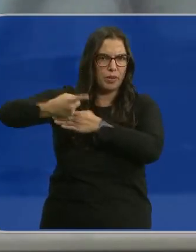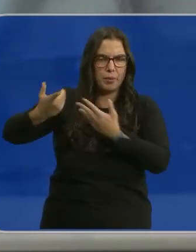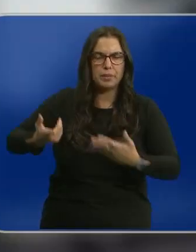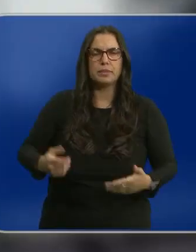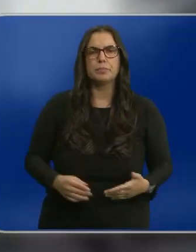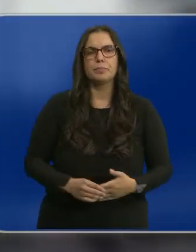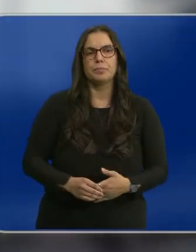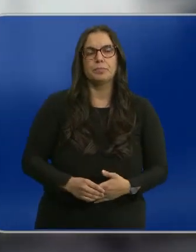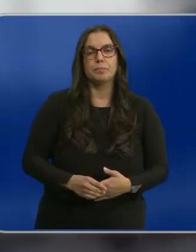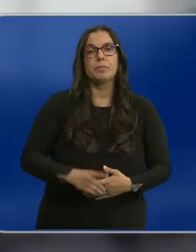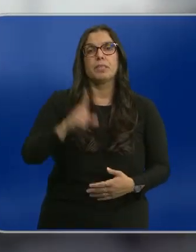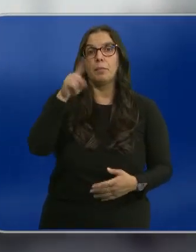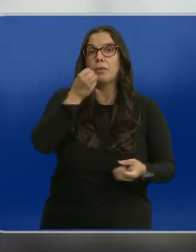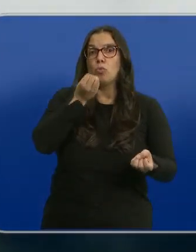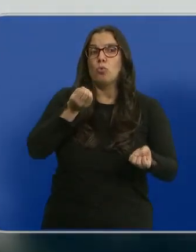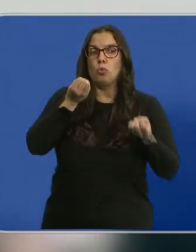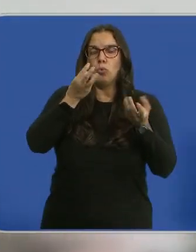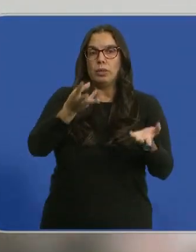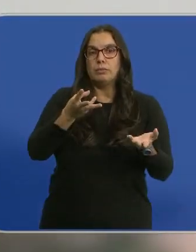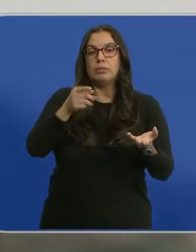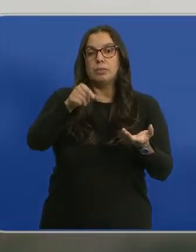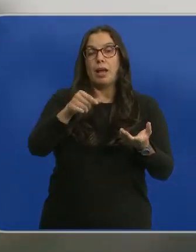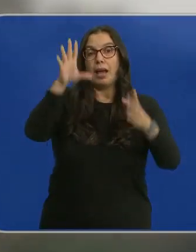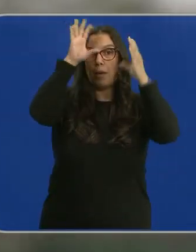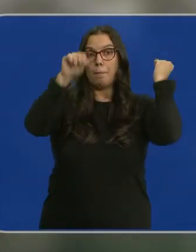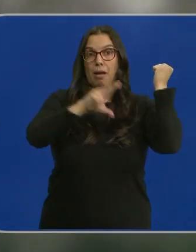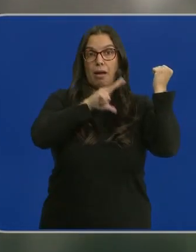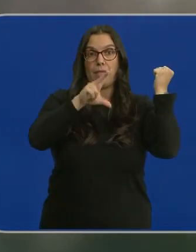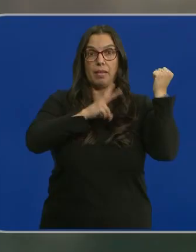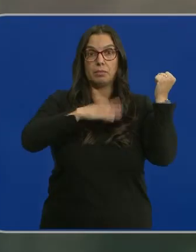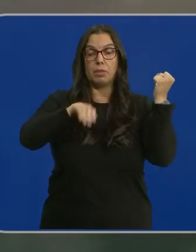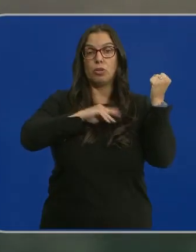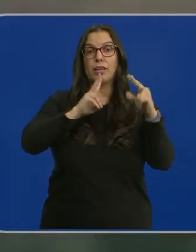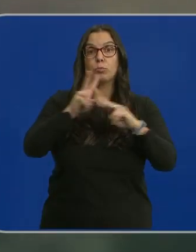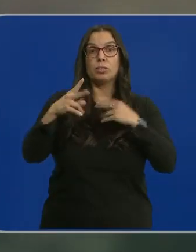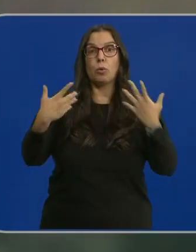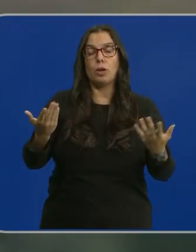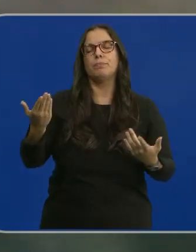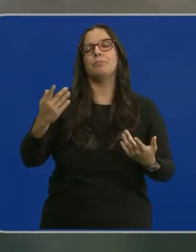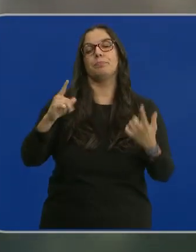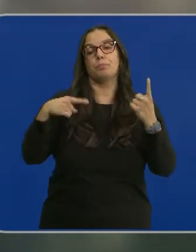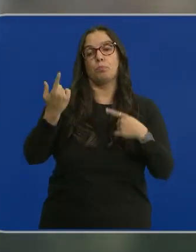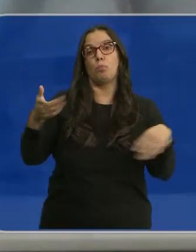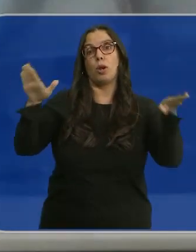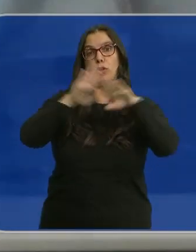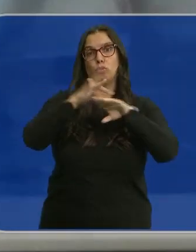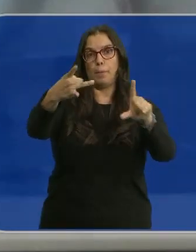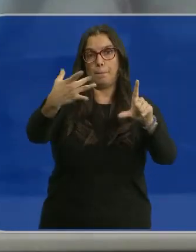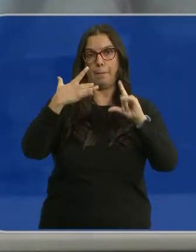sus superiores. Álvaro cuenta también cuál fue la respuesta de la Embajada Española. Por la noche nos llegó un